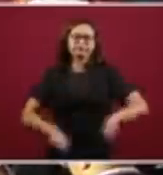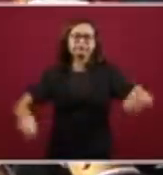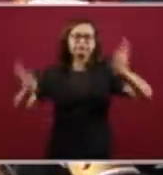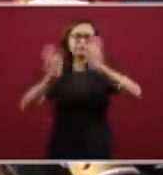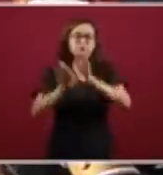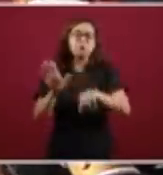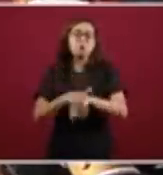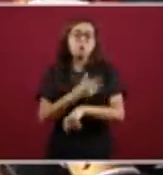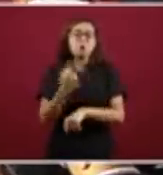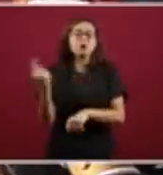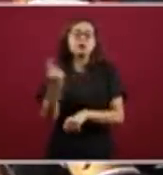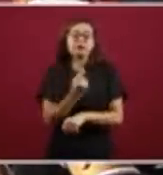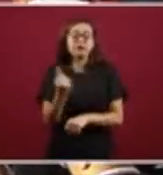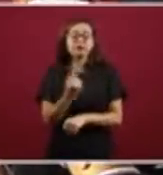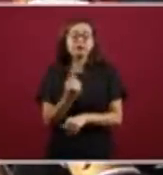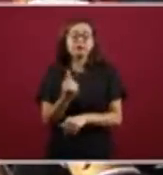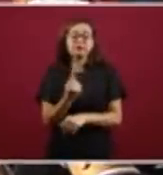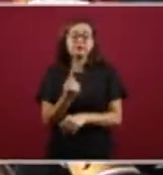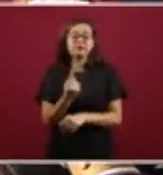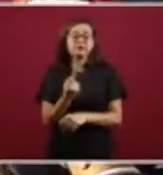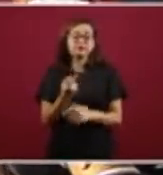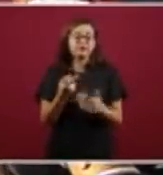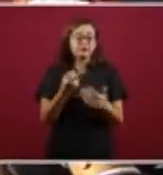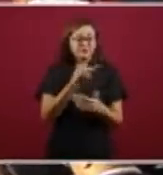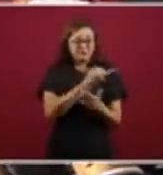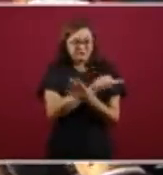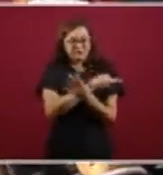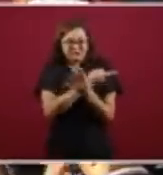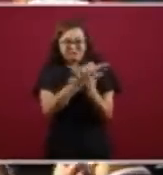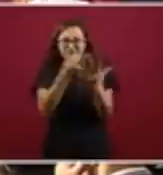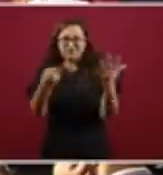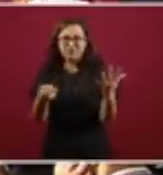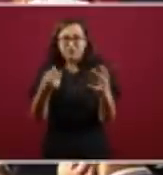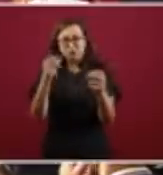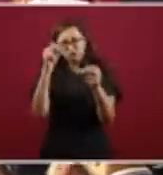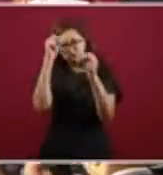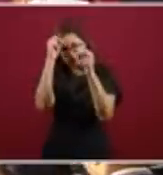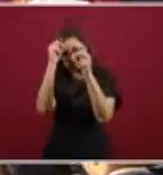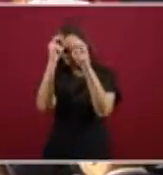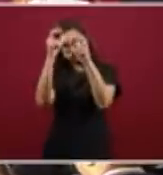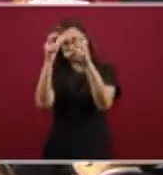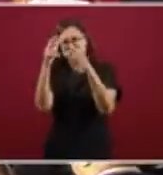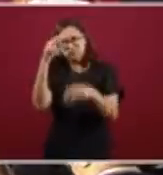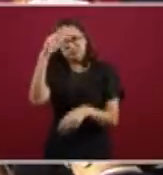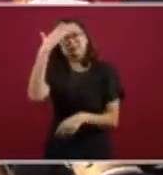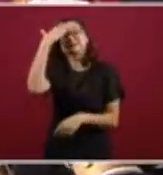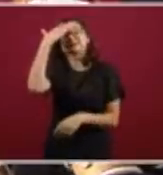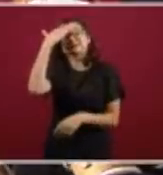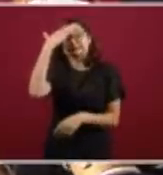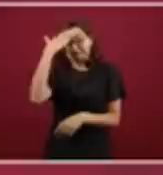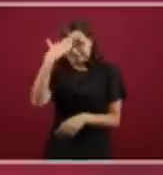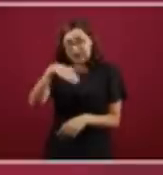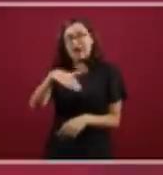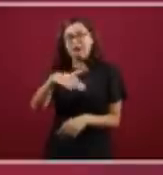porque son herederos de esa sabiduría que se alteró,